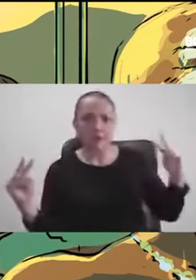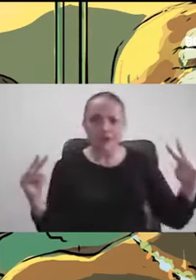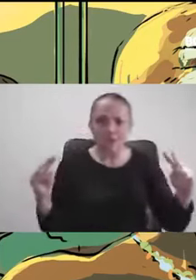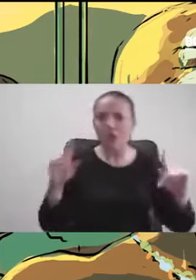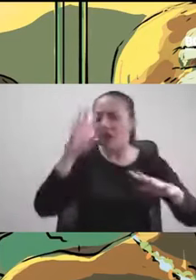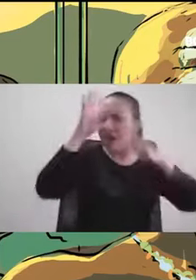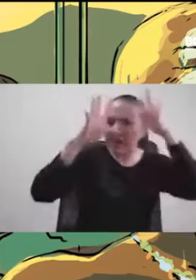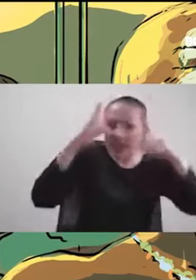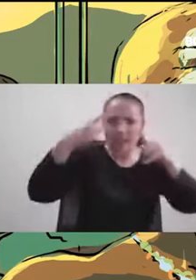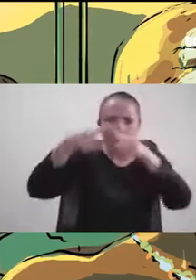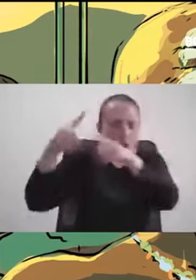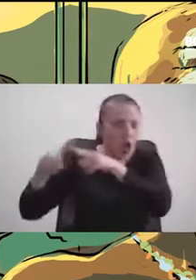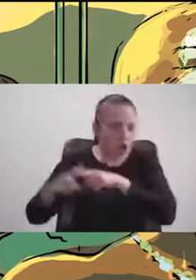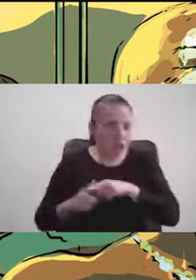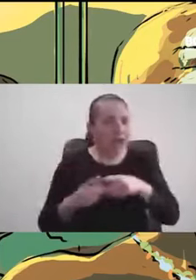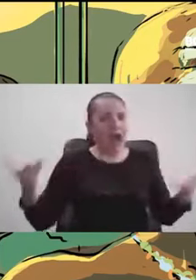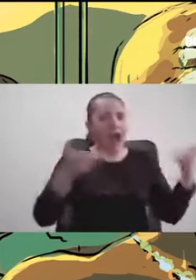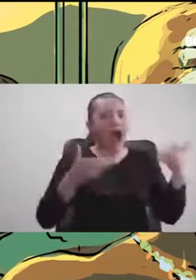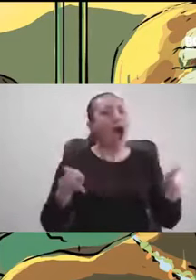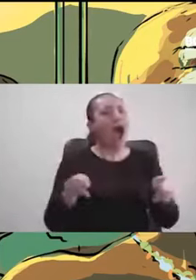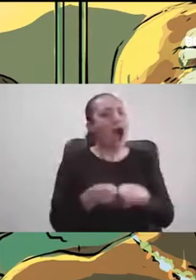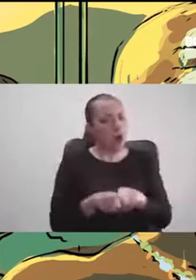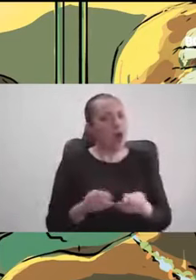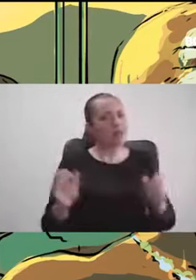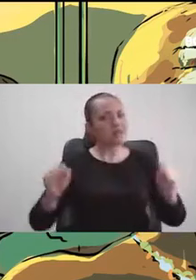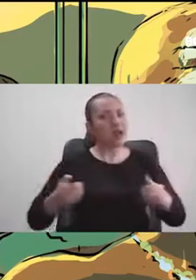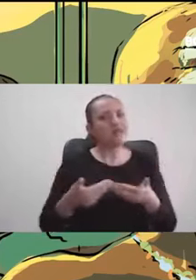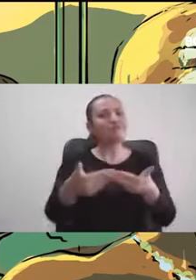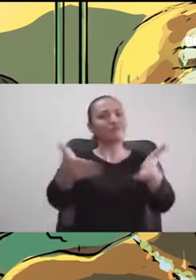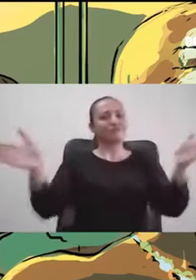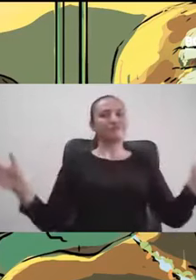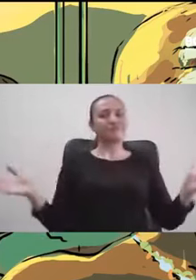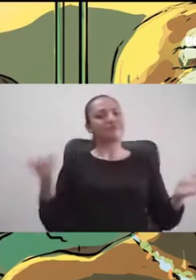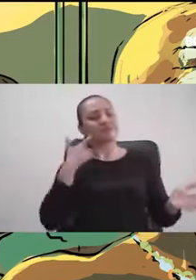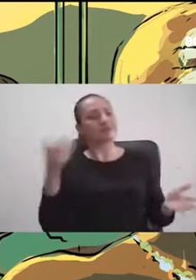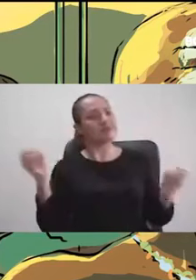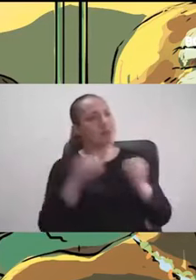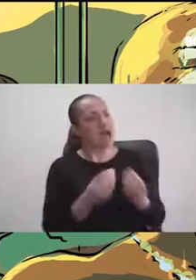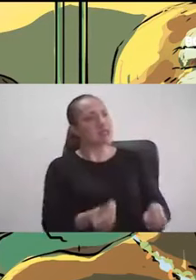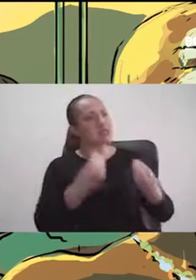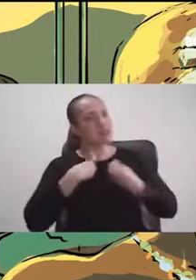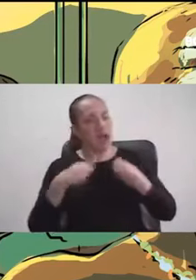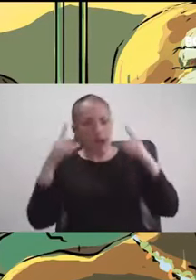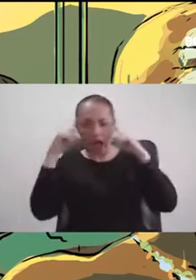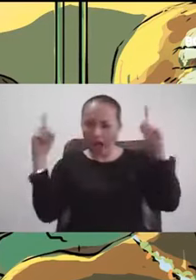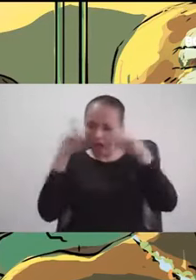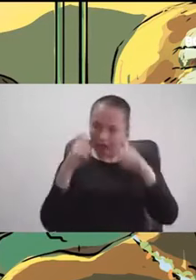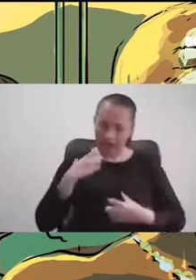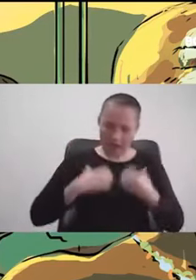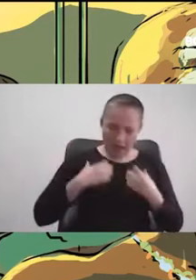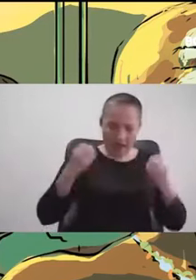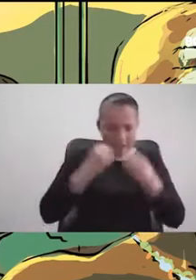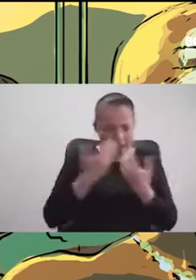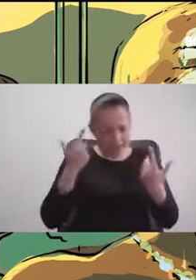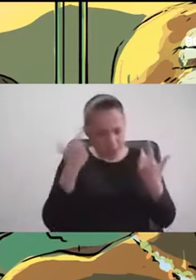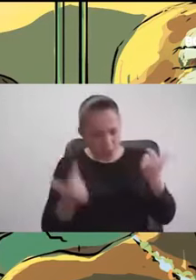Permitiéndonos pues dejar nuevamente puertas abiertas con más inquietudes y más posibilidades de construir